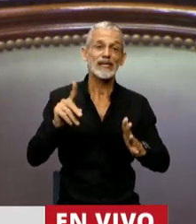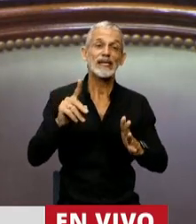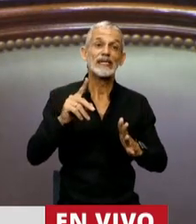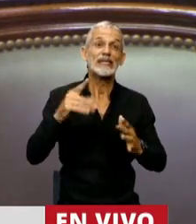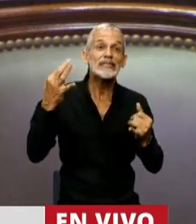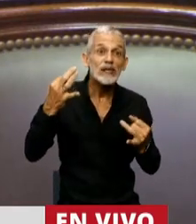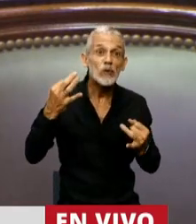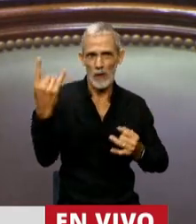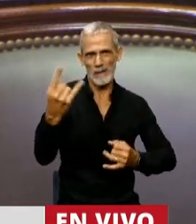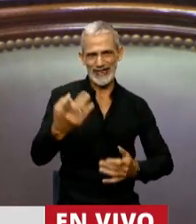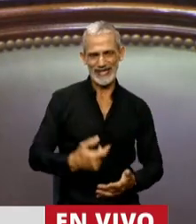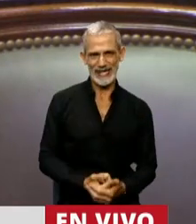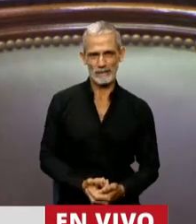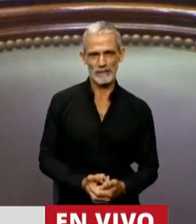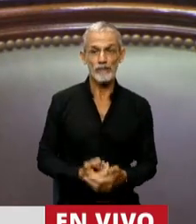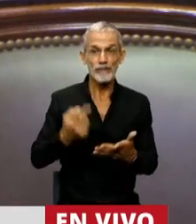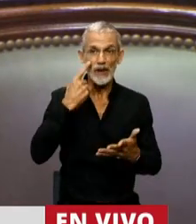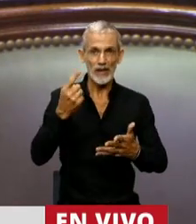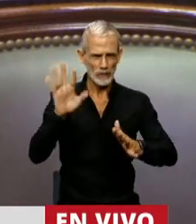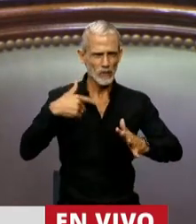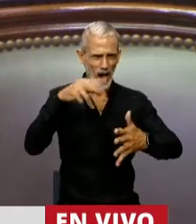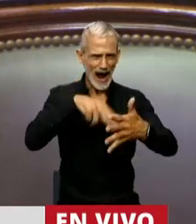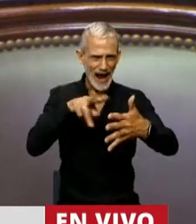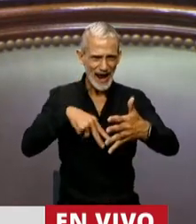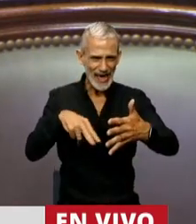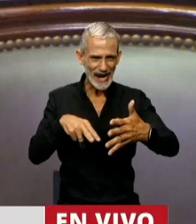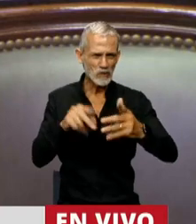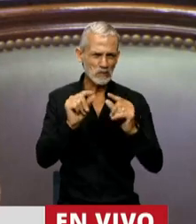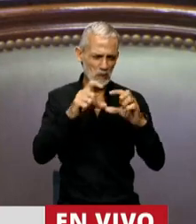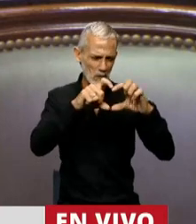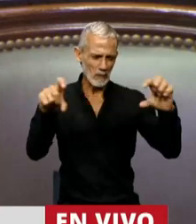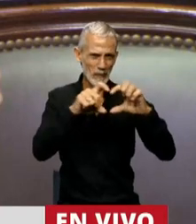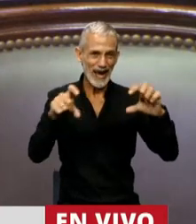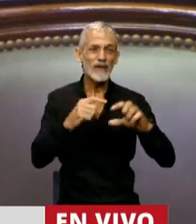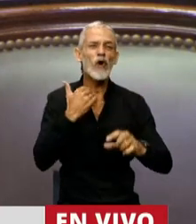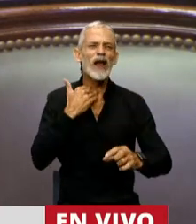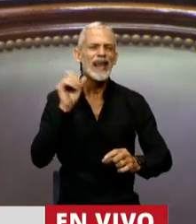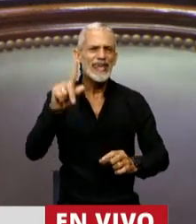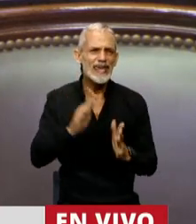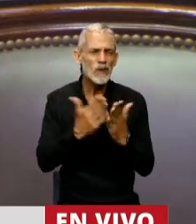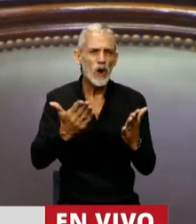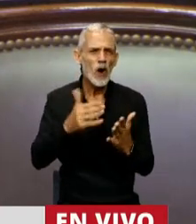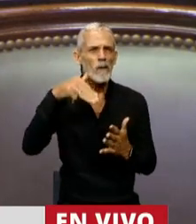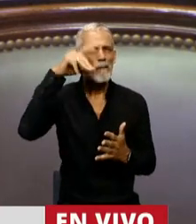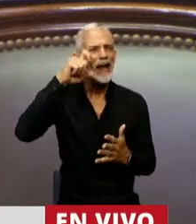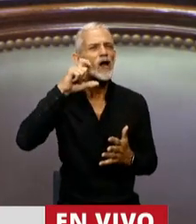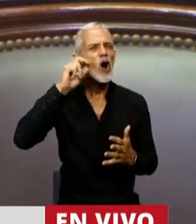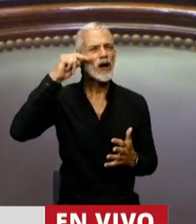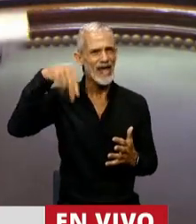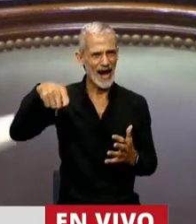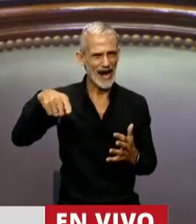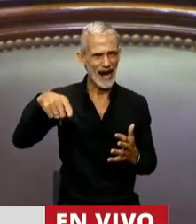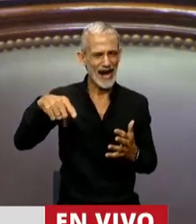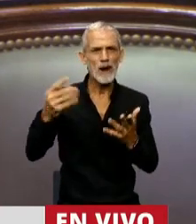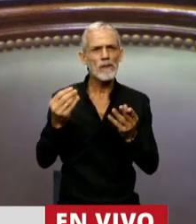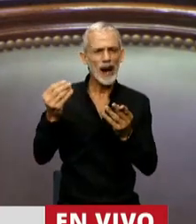mentira. Mire, presidente, permítame leer unos párrafos de este libro de Melconian